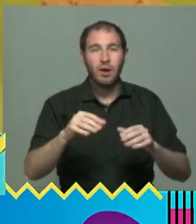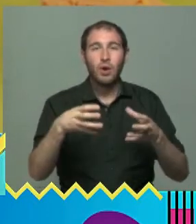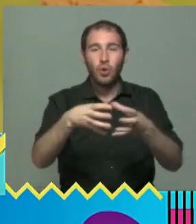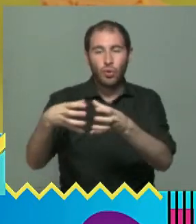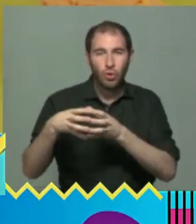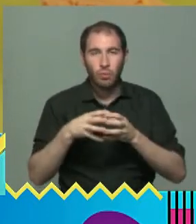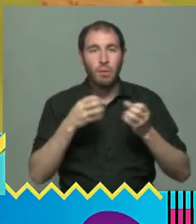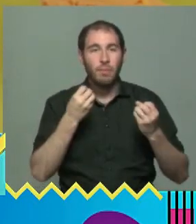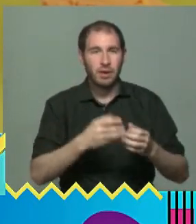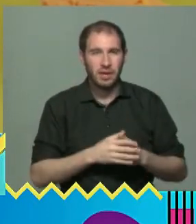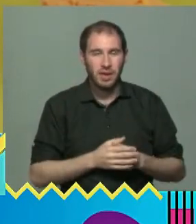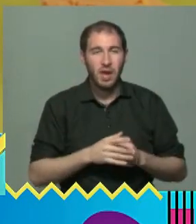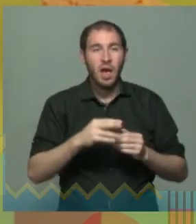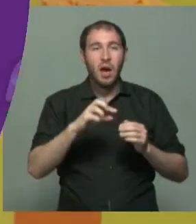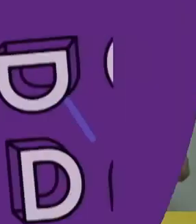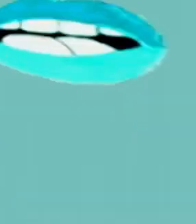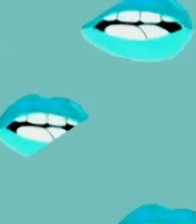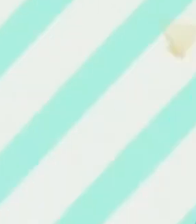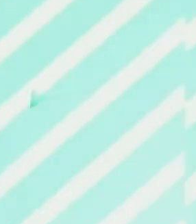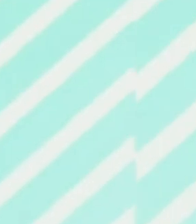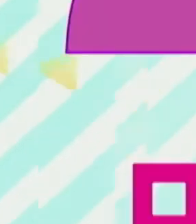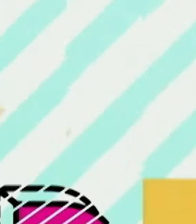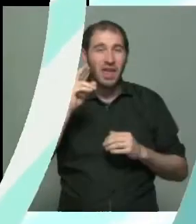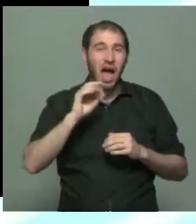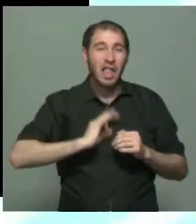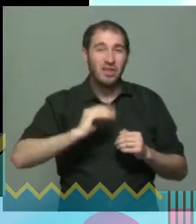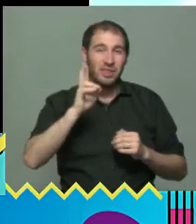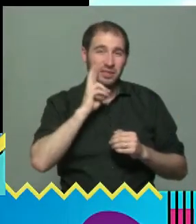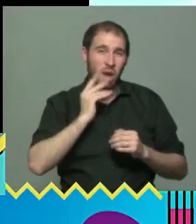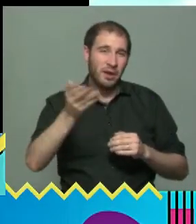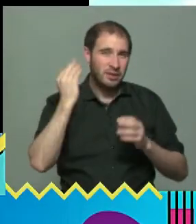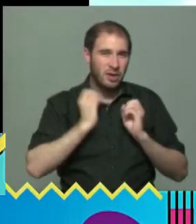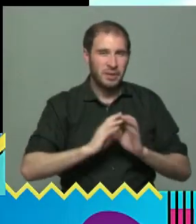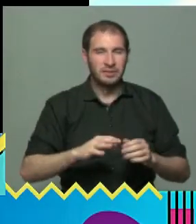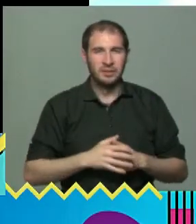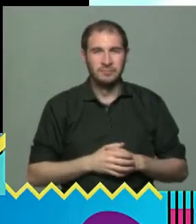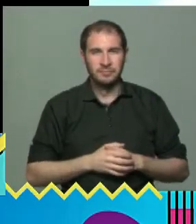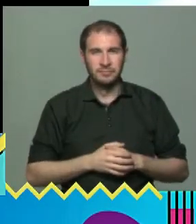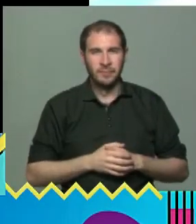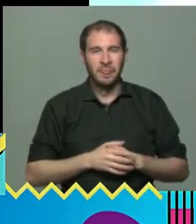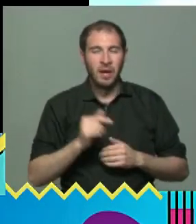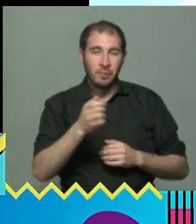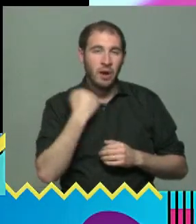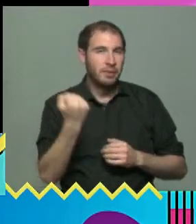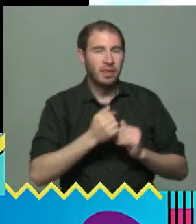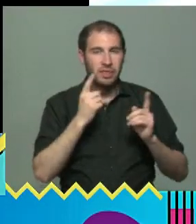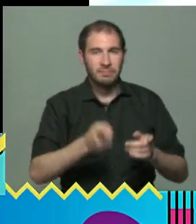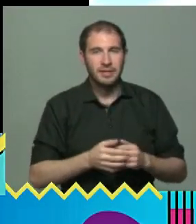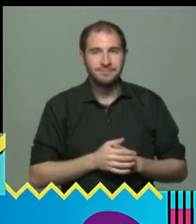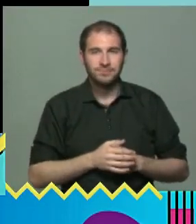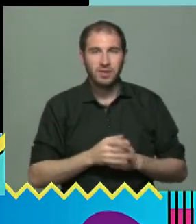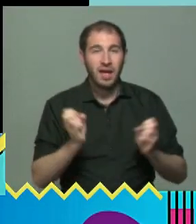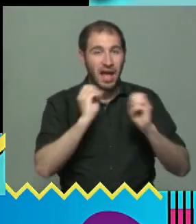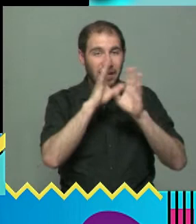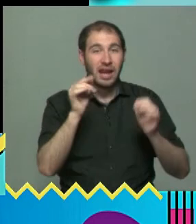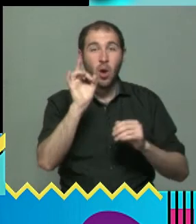equipos porque realmente el programa hace 19 años que funciona en Mendoza, que vale la pena también poder aclarar